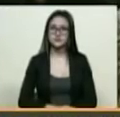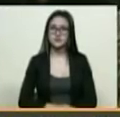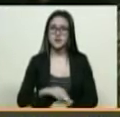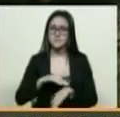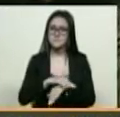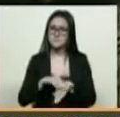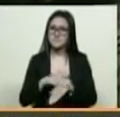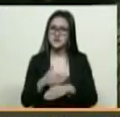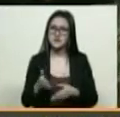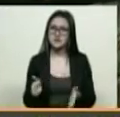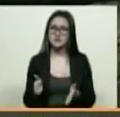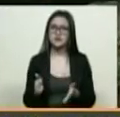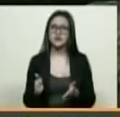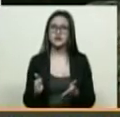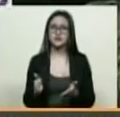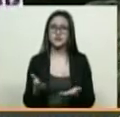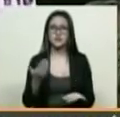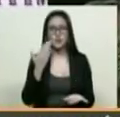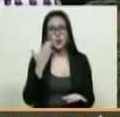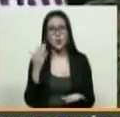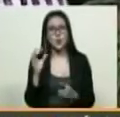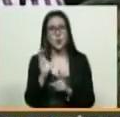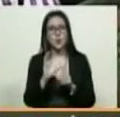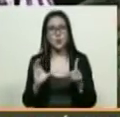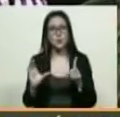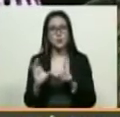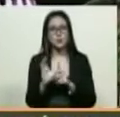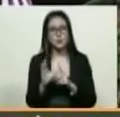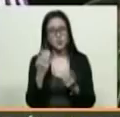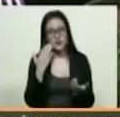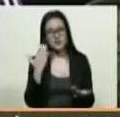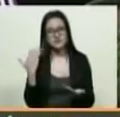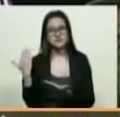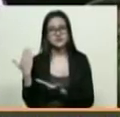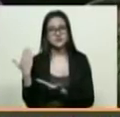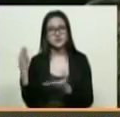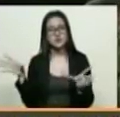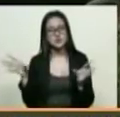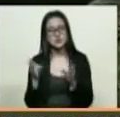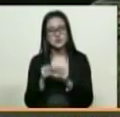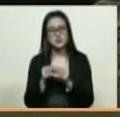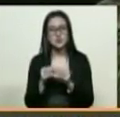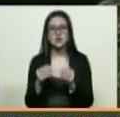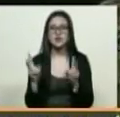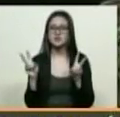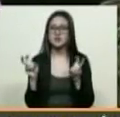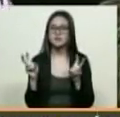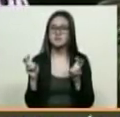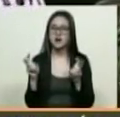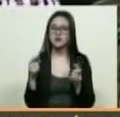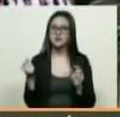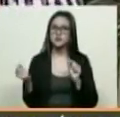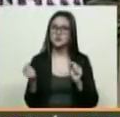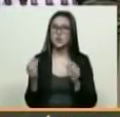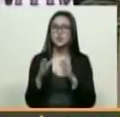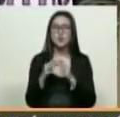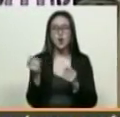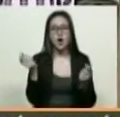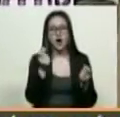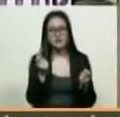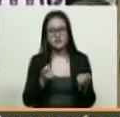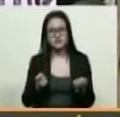del ministro del Poder Popular para la Cultura, Ernesto Villegas, en este gran debate popular con los cultores